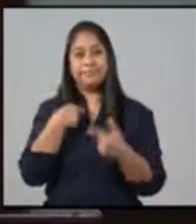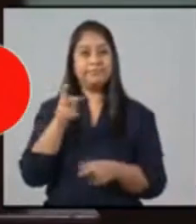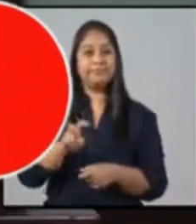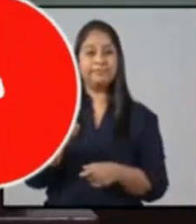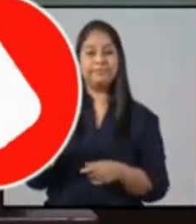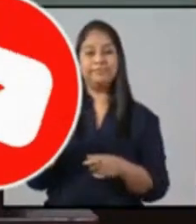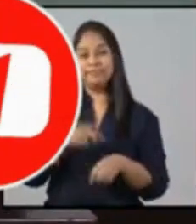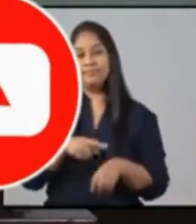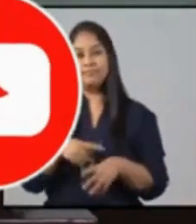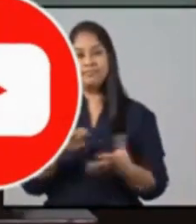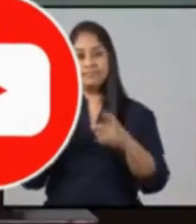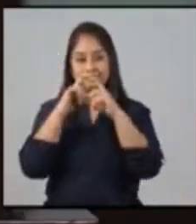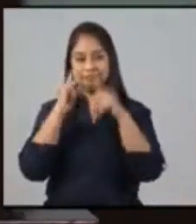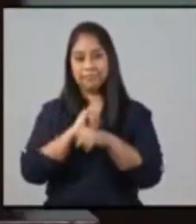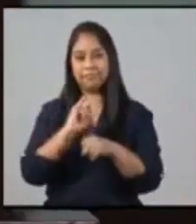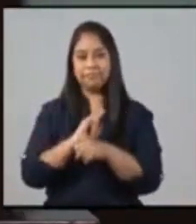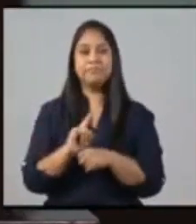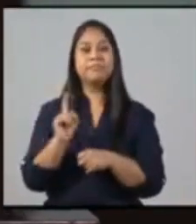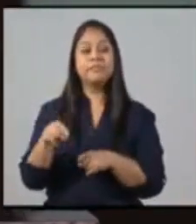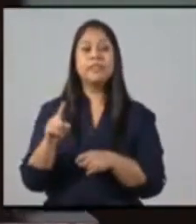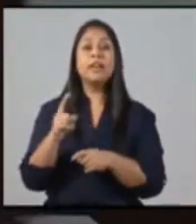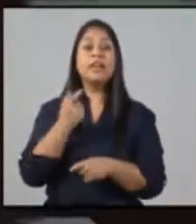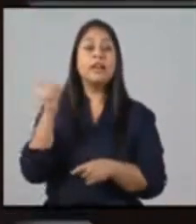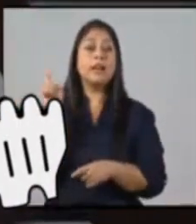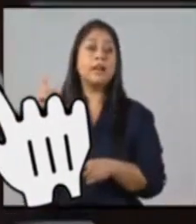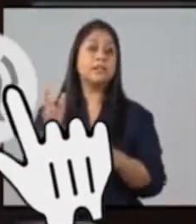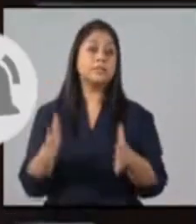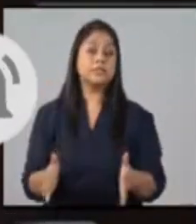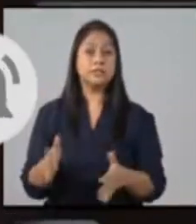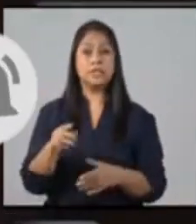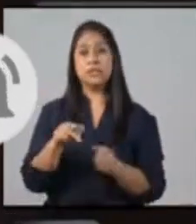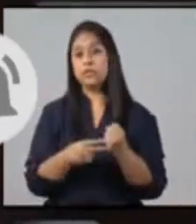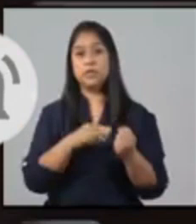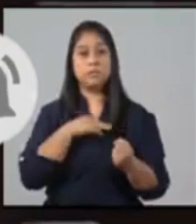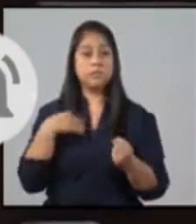¿verdad? Excelentísimo canciller, señores viceministros,